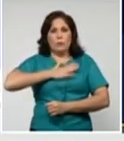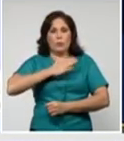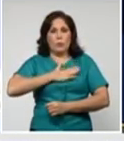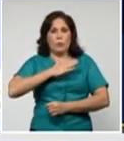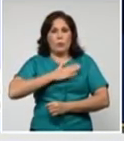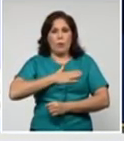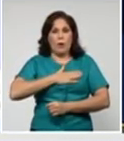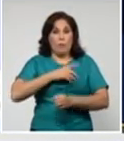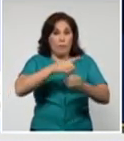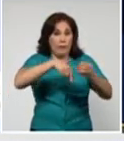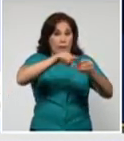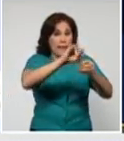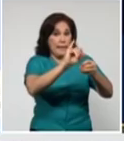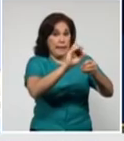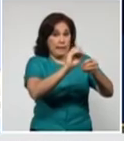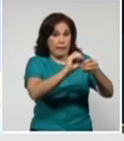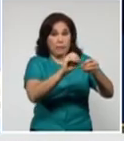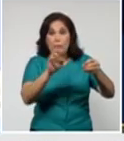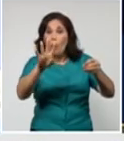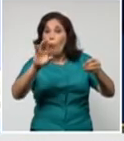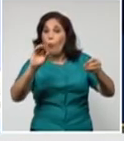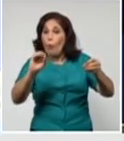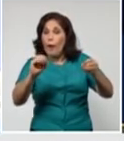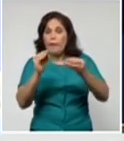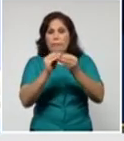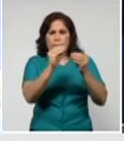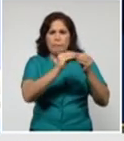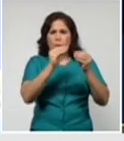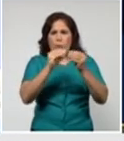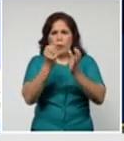40 son contactos de casos confirmados,